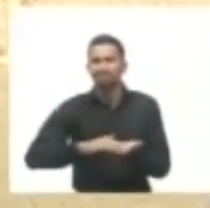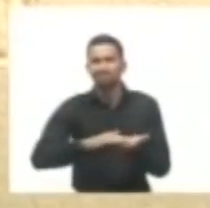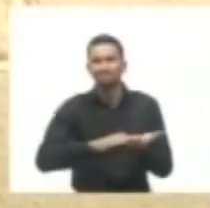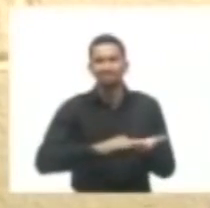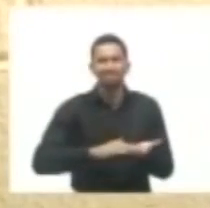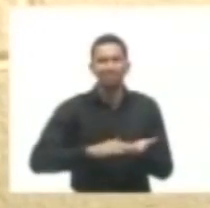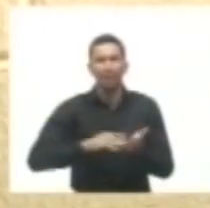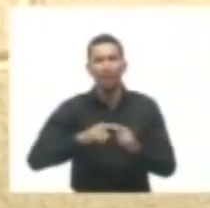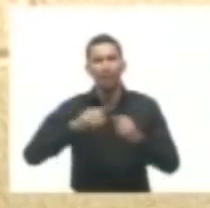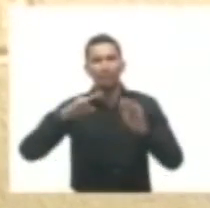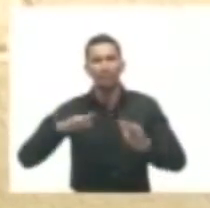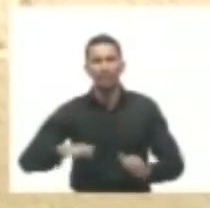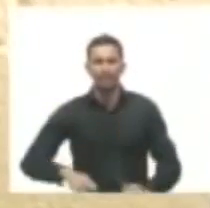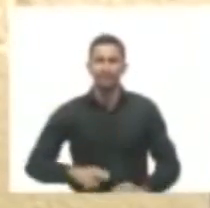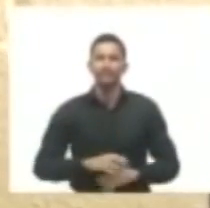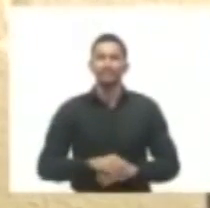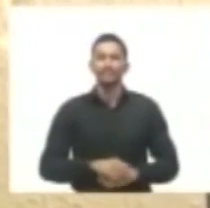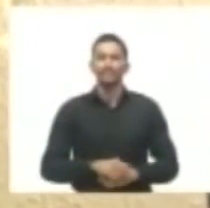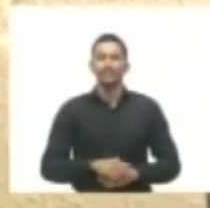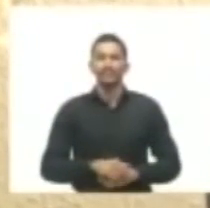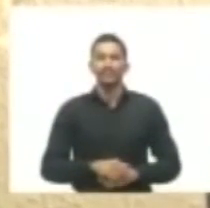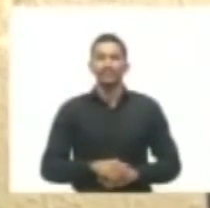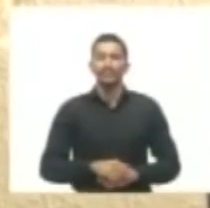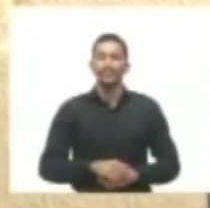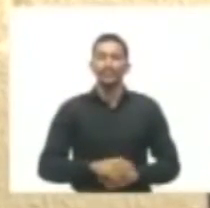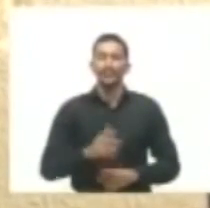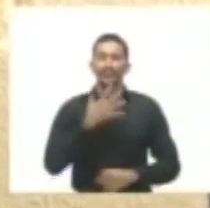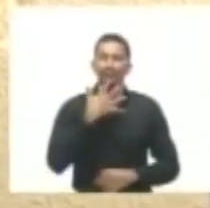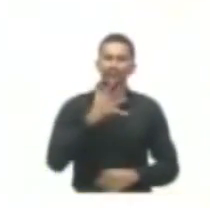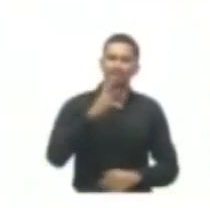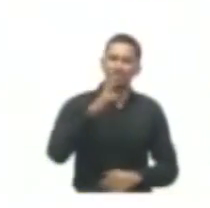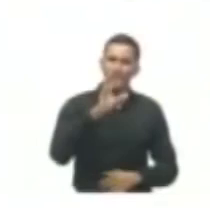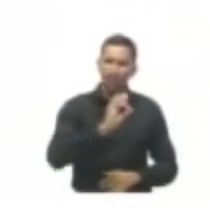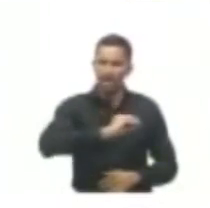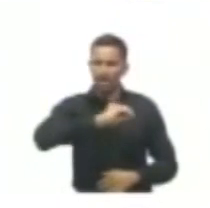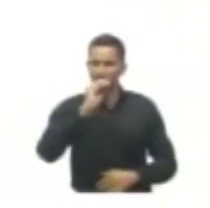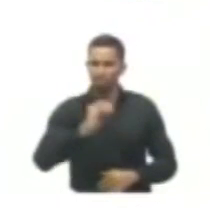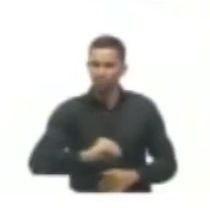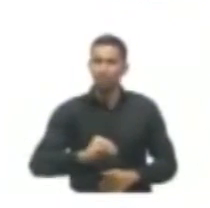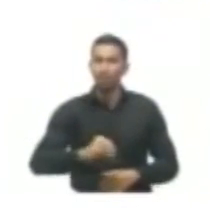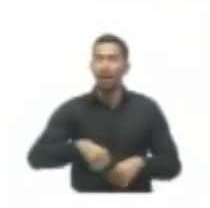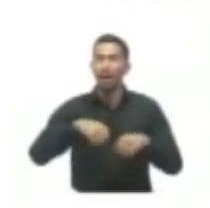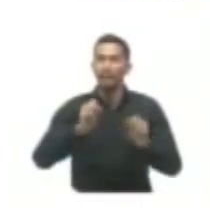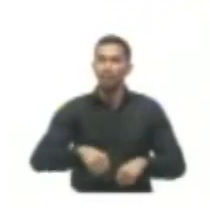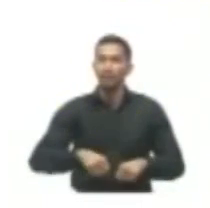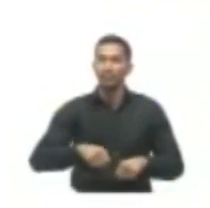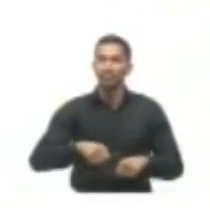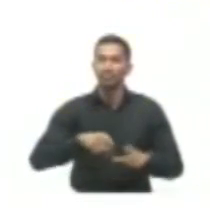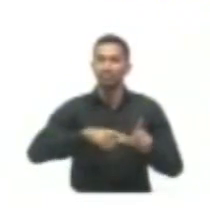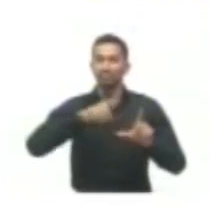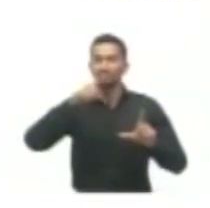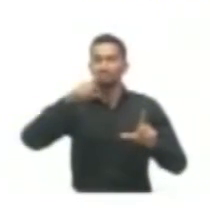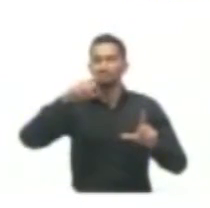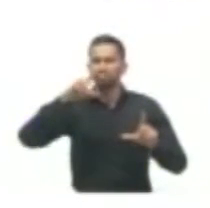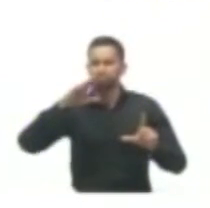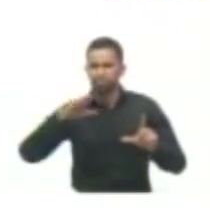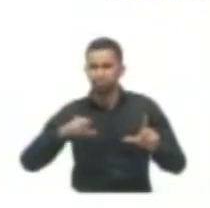medición anterior estaba en el 50% de aprobación y bajó al 38% la aprobación,